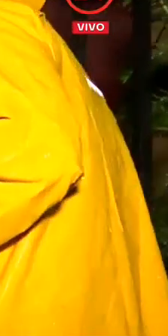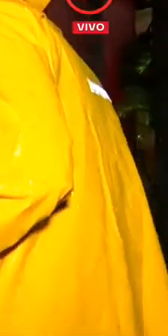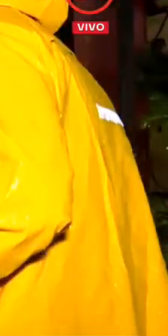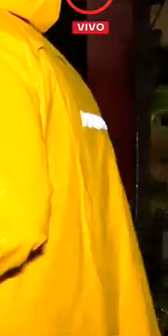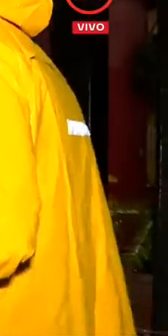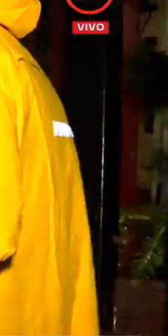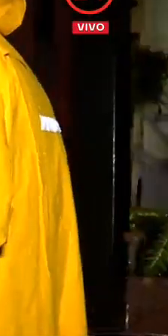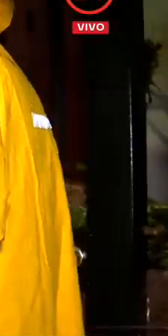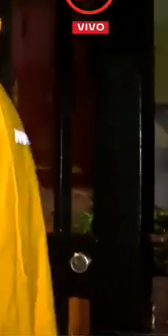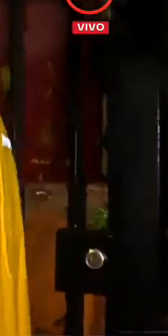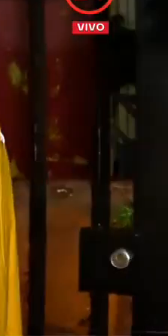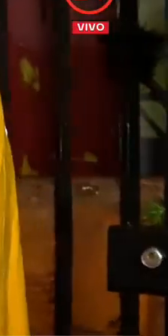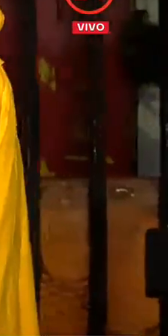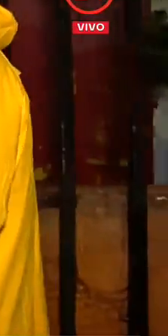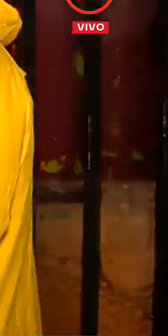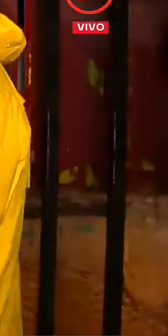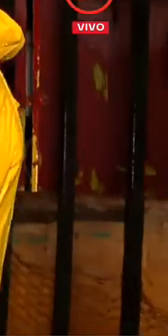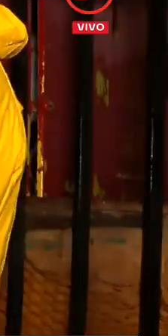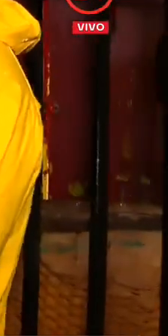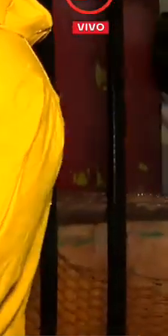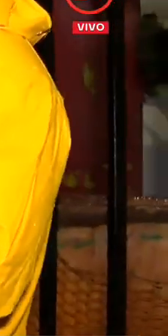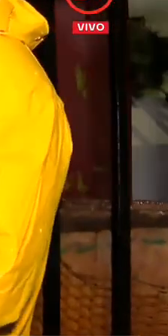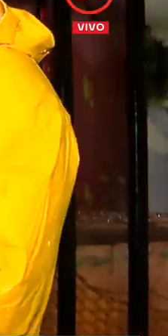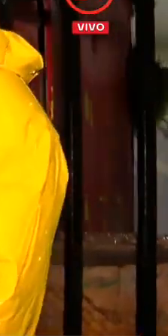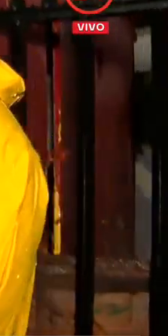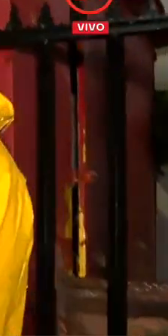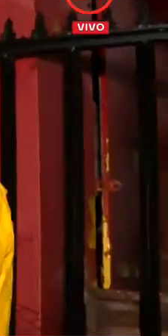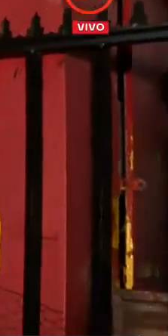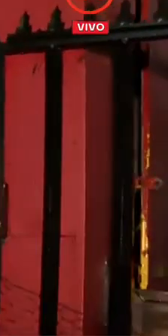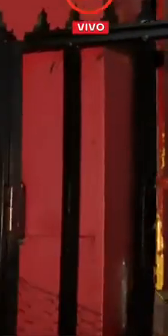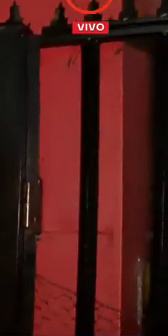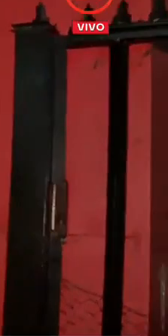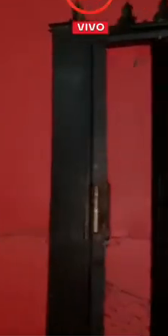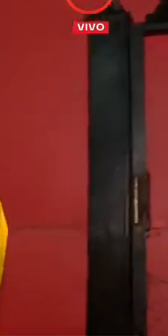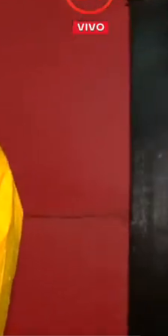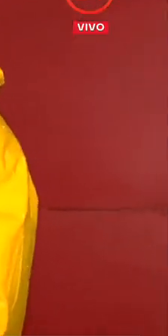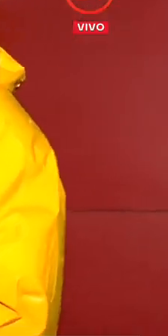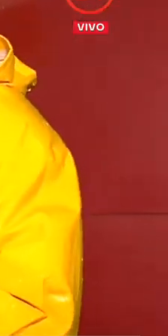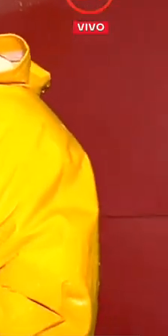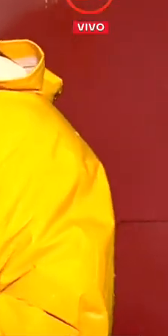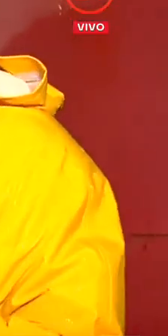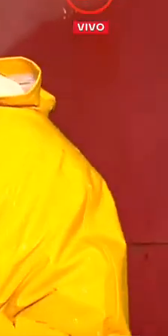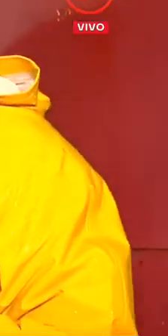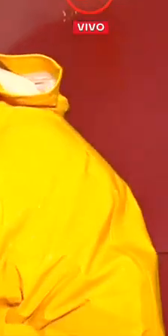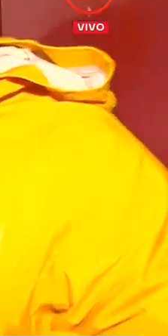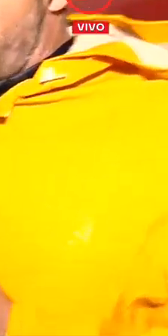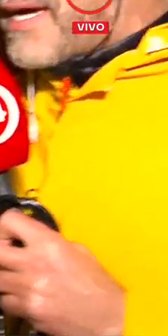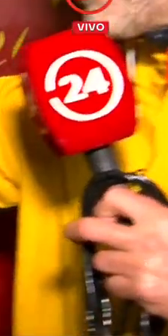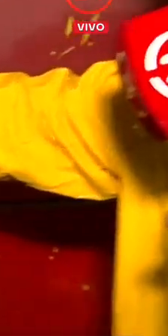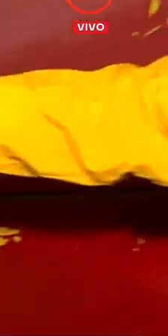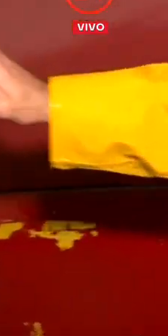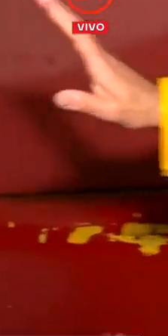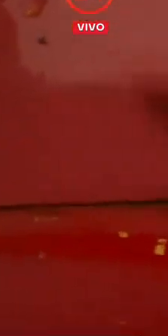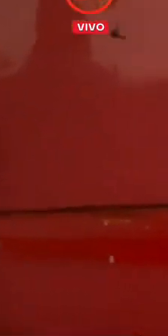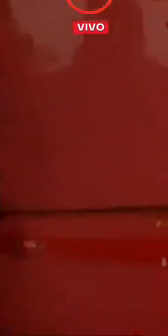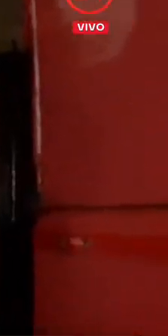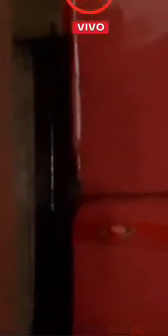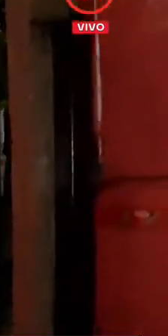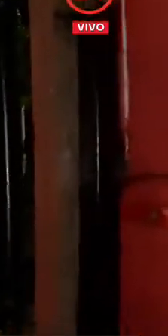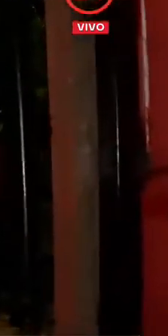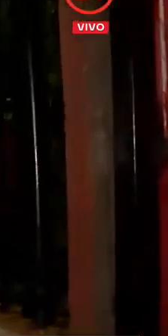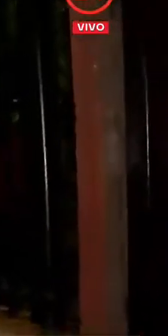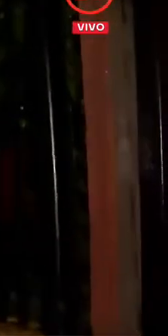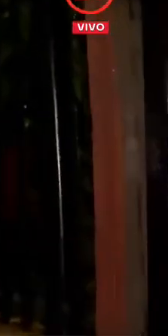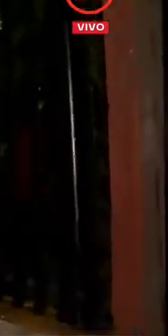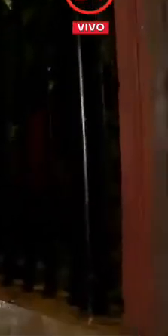caminando despacito, y solo para que te haga una idea, nosotros andamos en un vehículo, que es un vehículo blanco que está al fondo, lo dejamos a 50 metros del